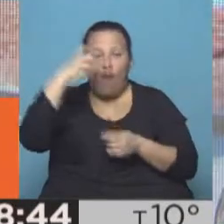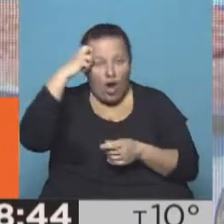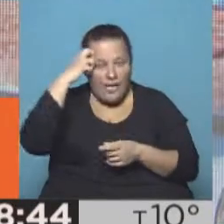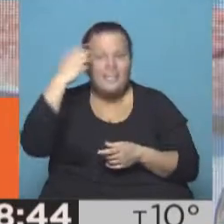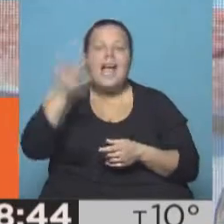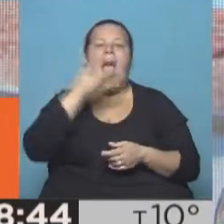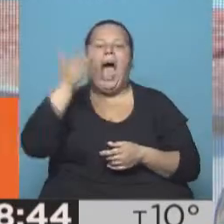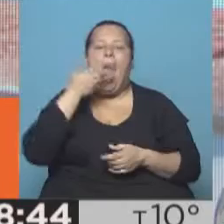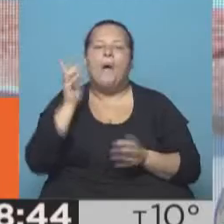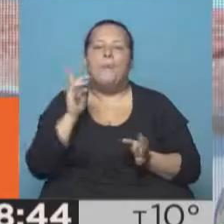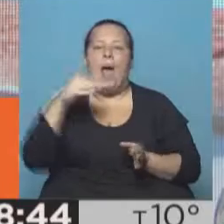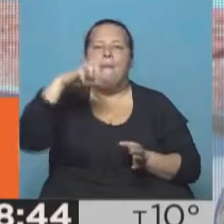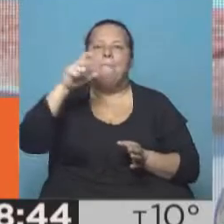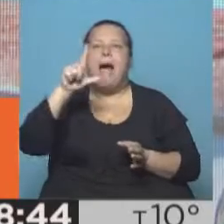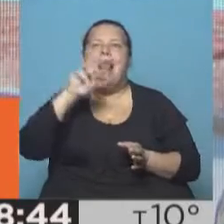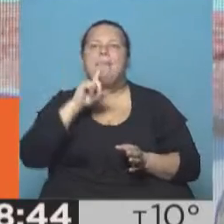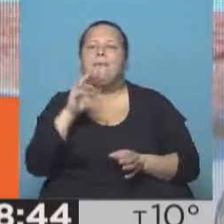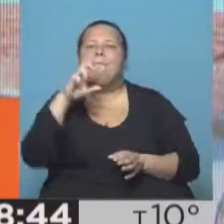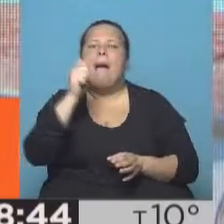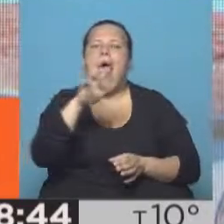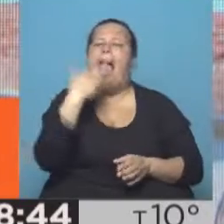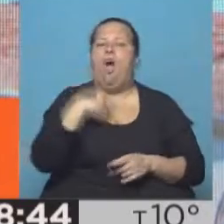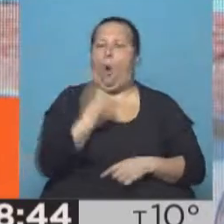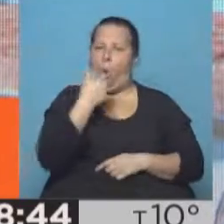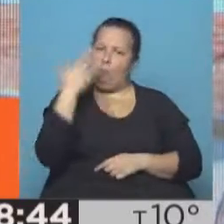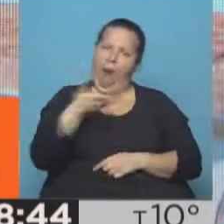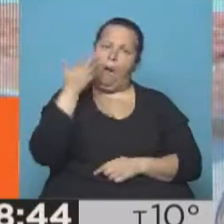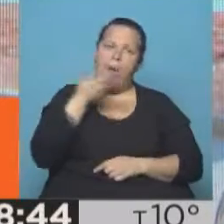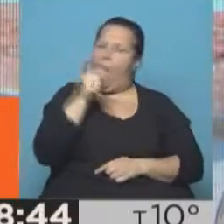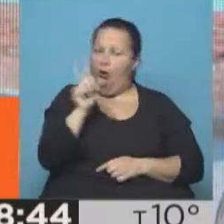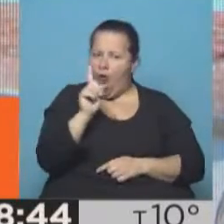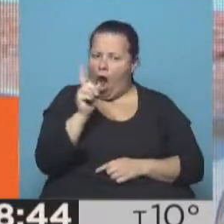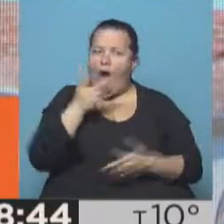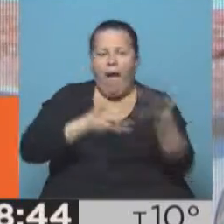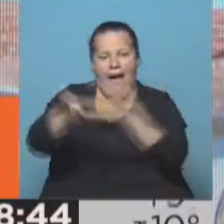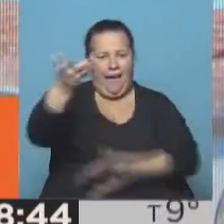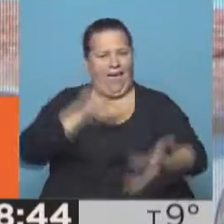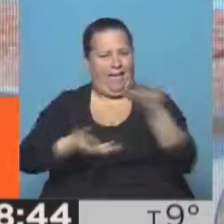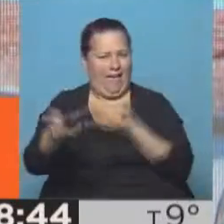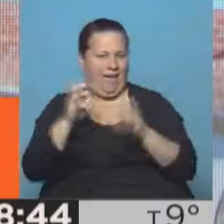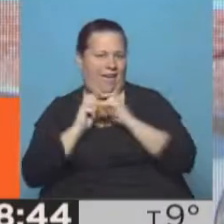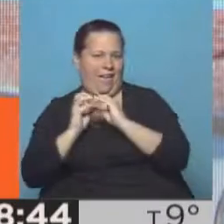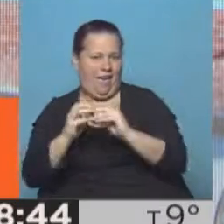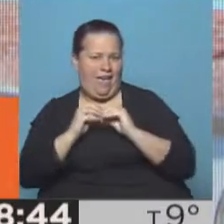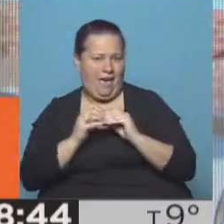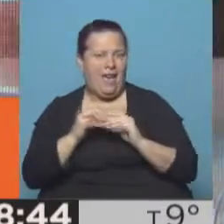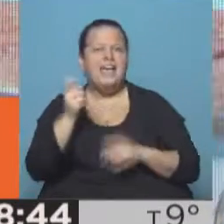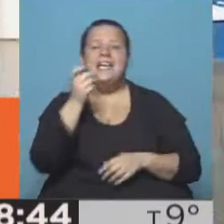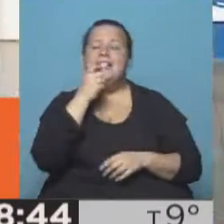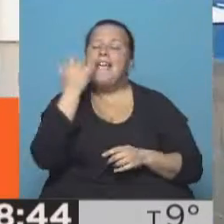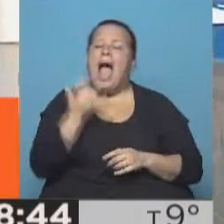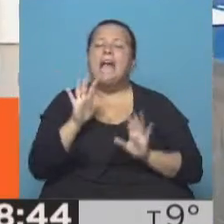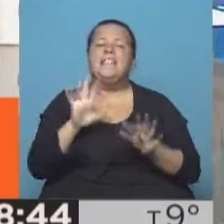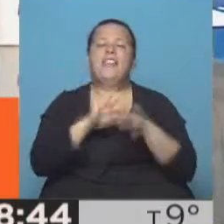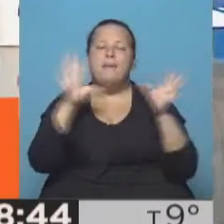parlar, es el hablar, claro. Pero no como monólogo, sino como intercambio. Si hay algo que tiene la